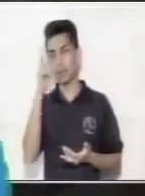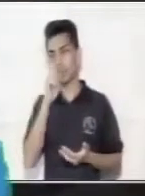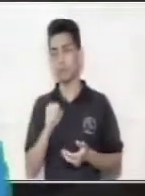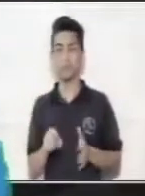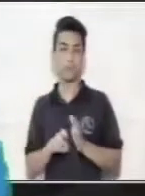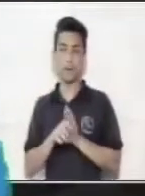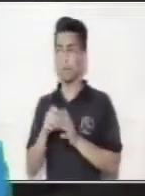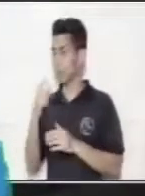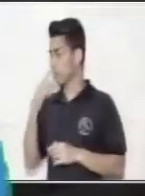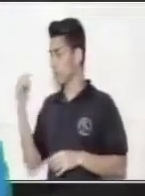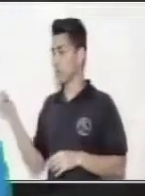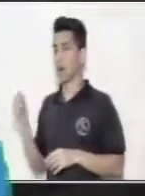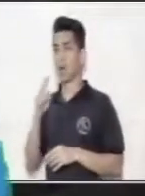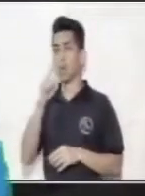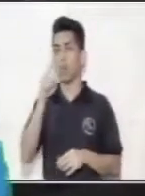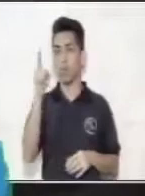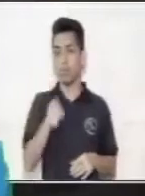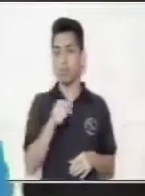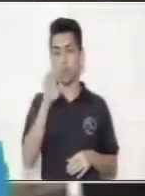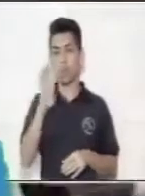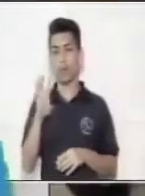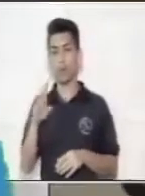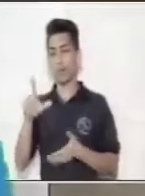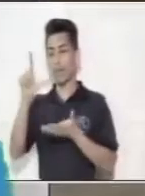1/4 de litro.